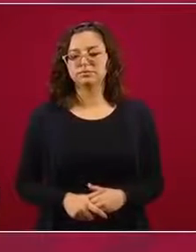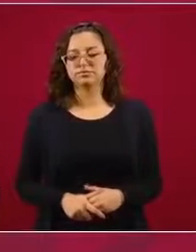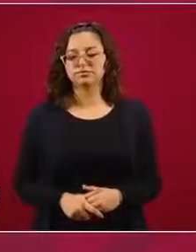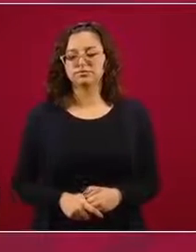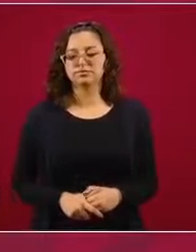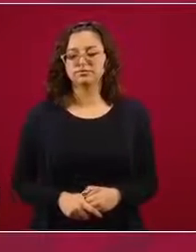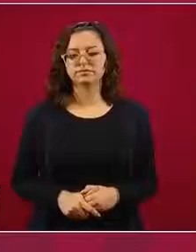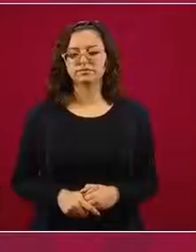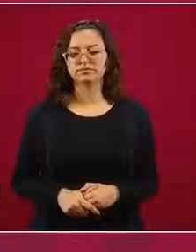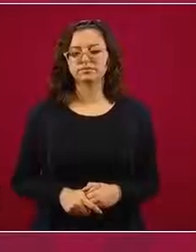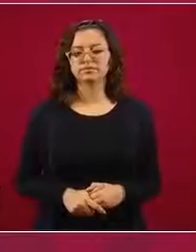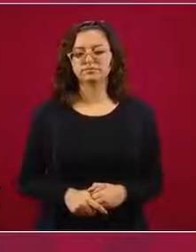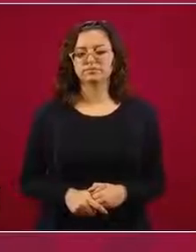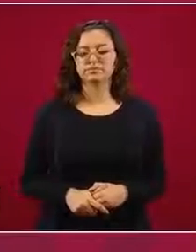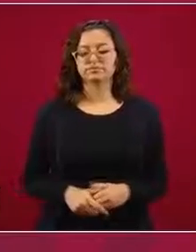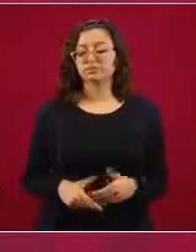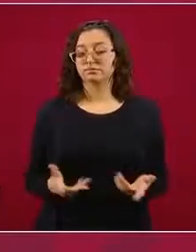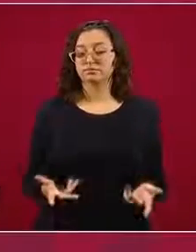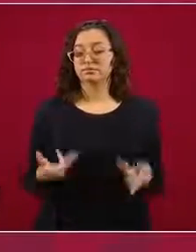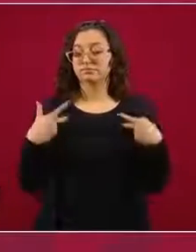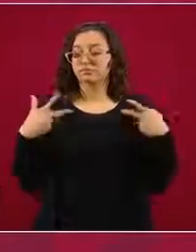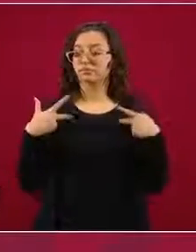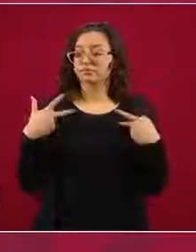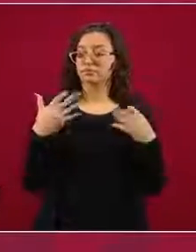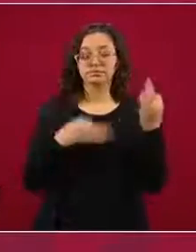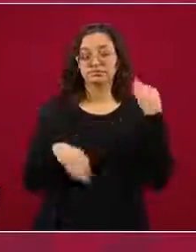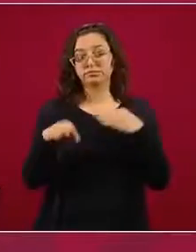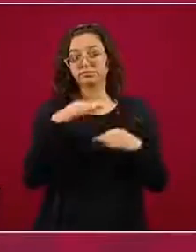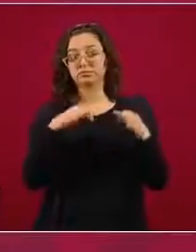de su población en general